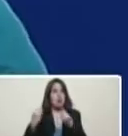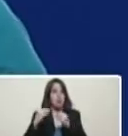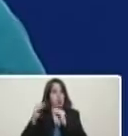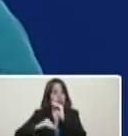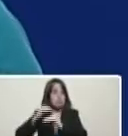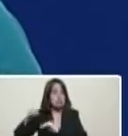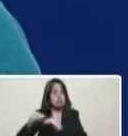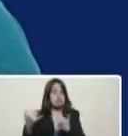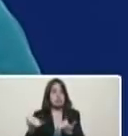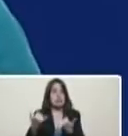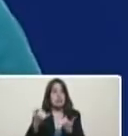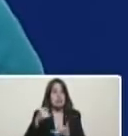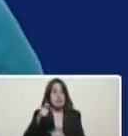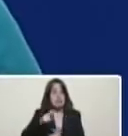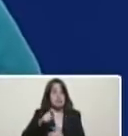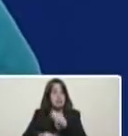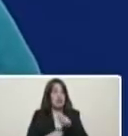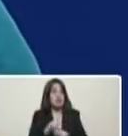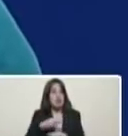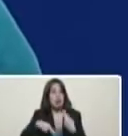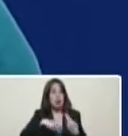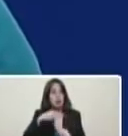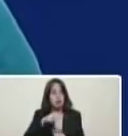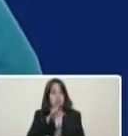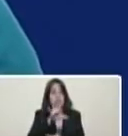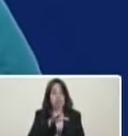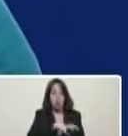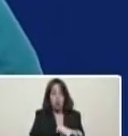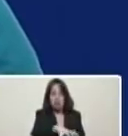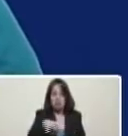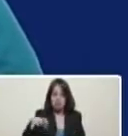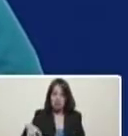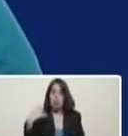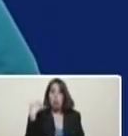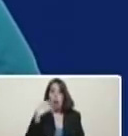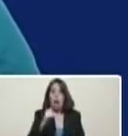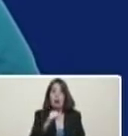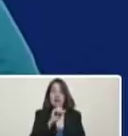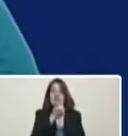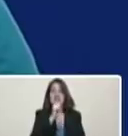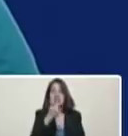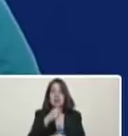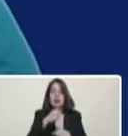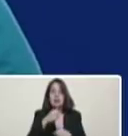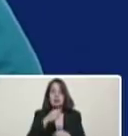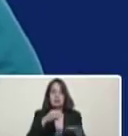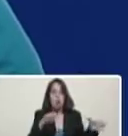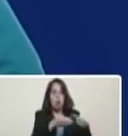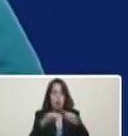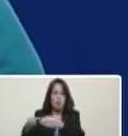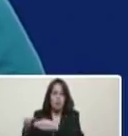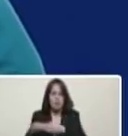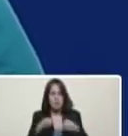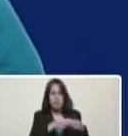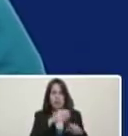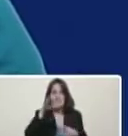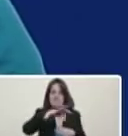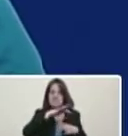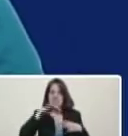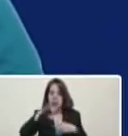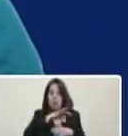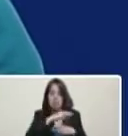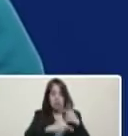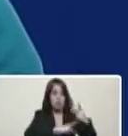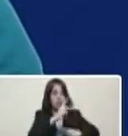revolución. Y en este momento nos encontramos en 5 estados del país, con 10 núcleos de producción de semilla. La propuesta nuestra en la Alianza